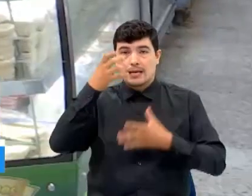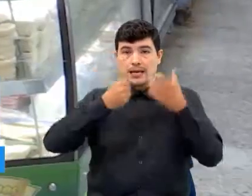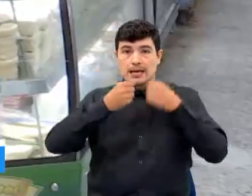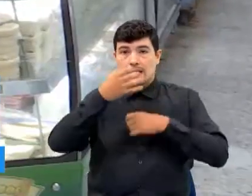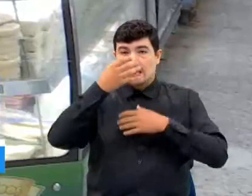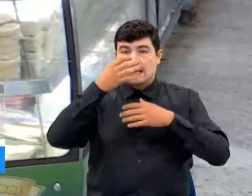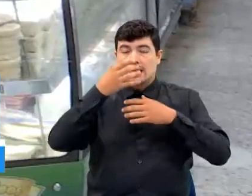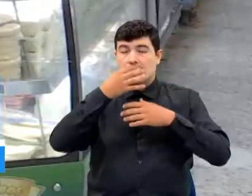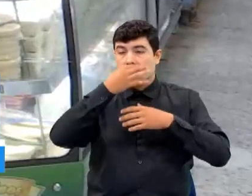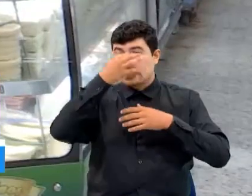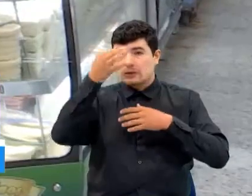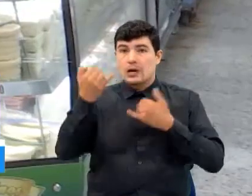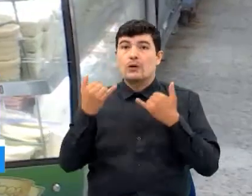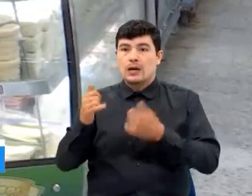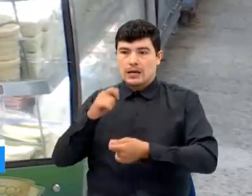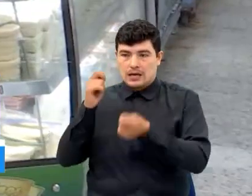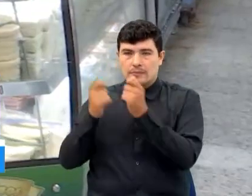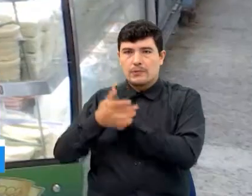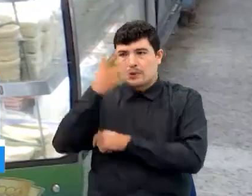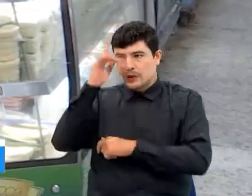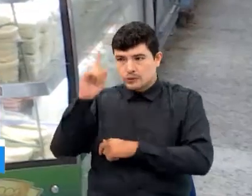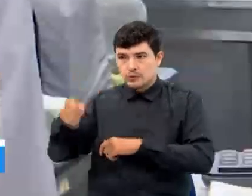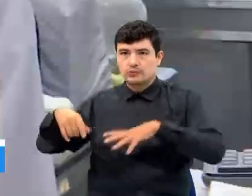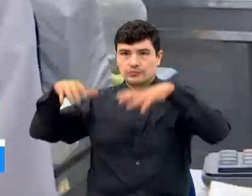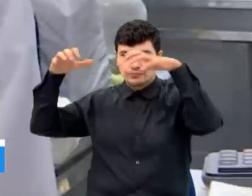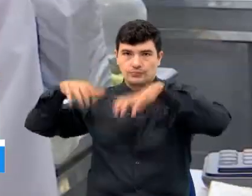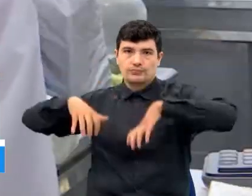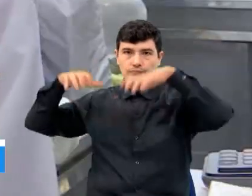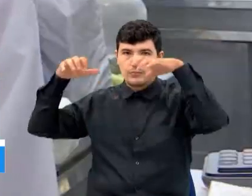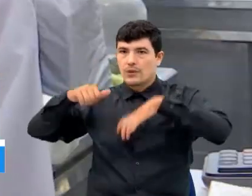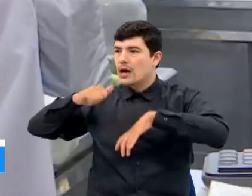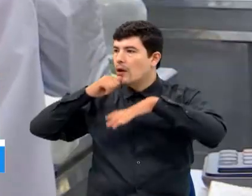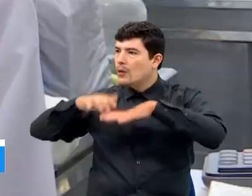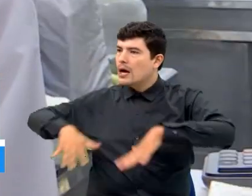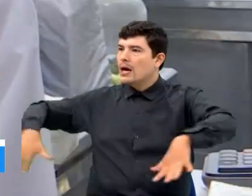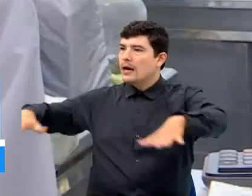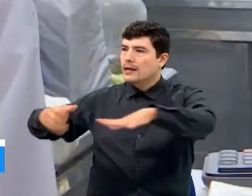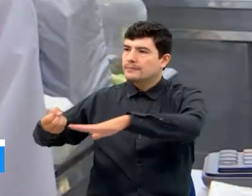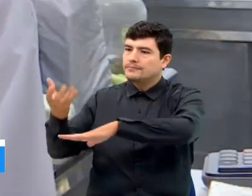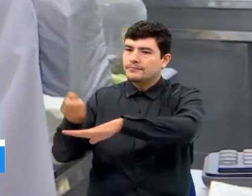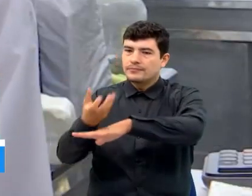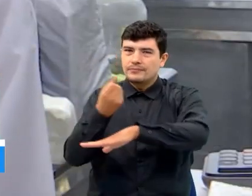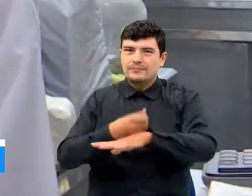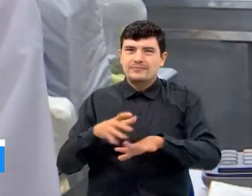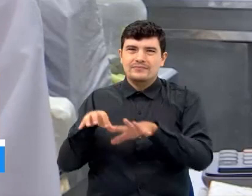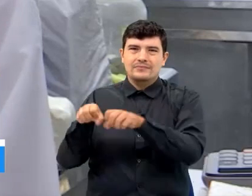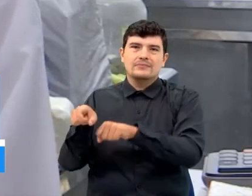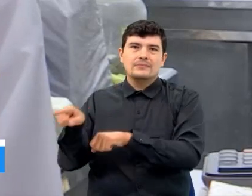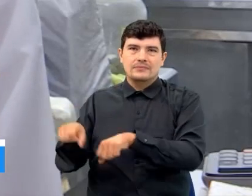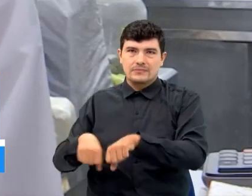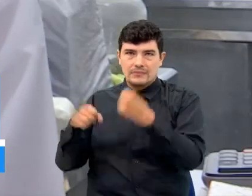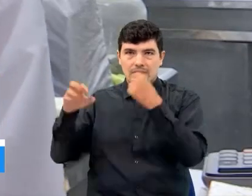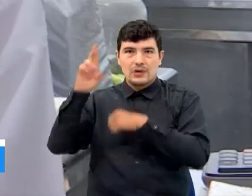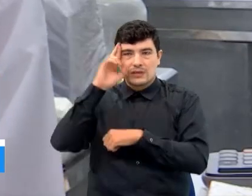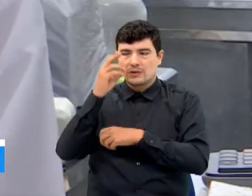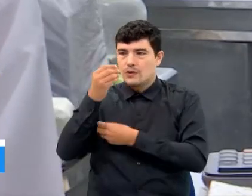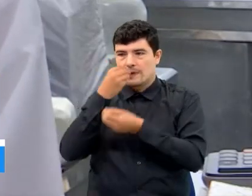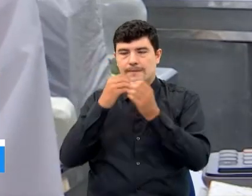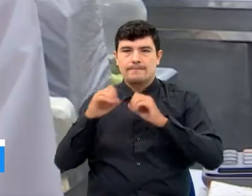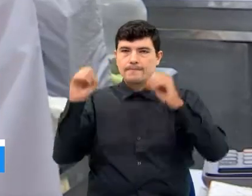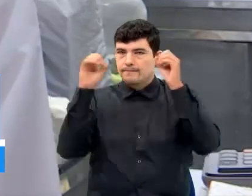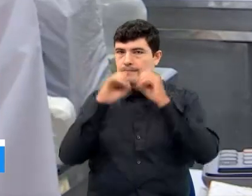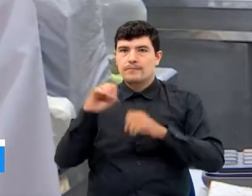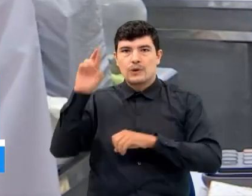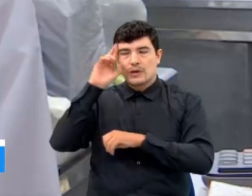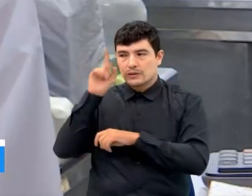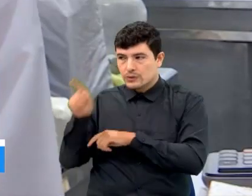las vacas. Pero es debido a las lluvias que se han inundado algunos lugares y los pastos están podridos. Debido a eso, tienen que llevar el ganado a